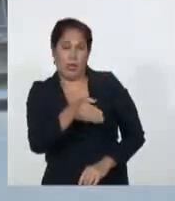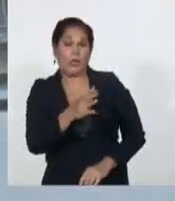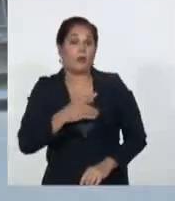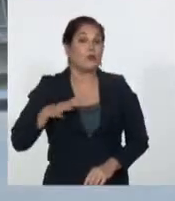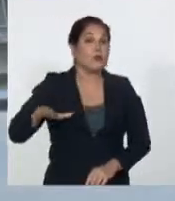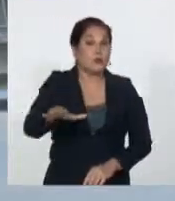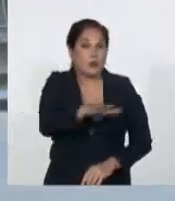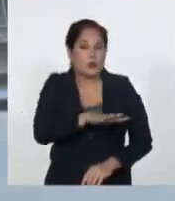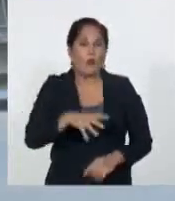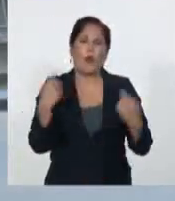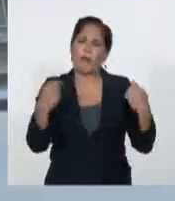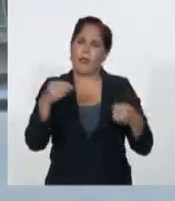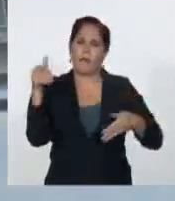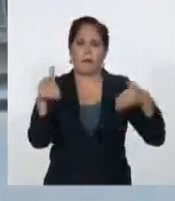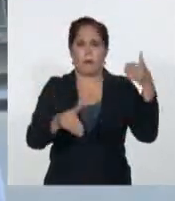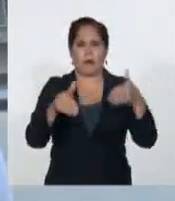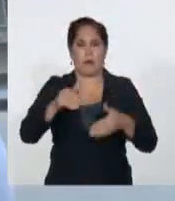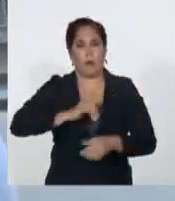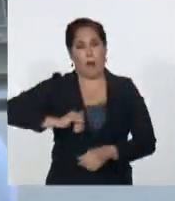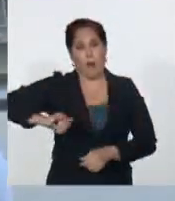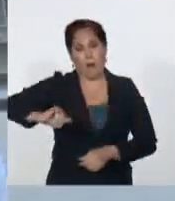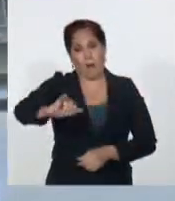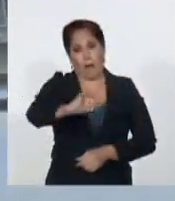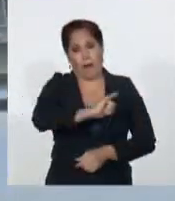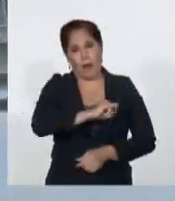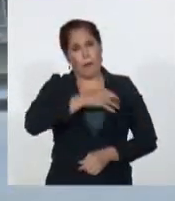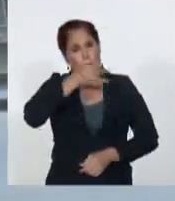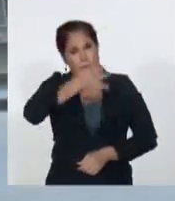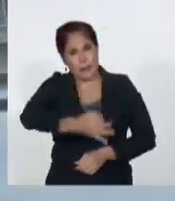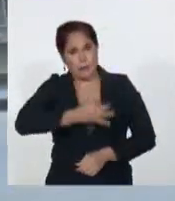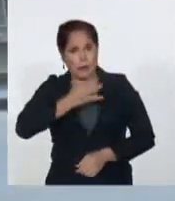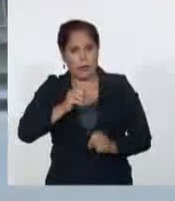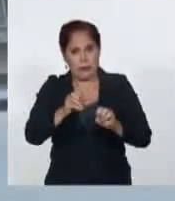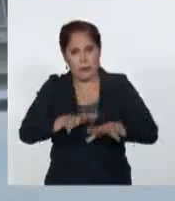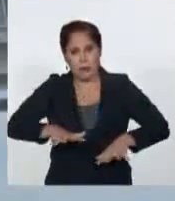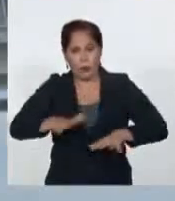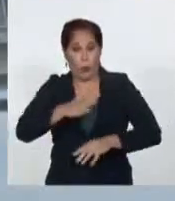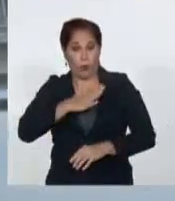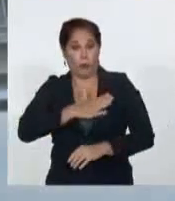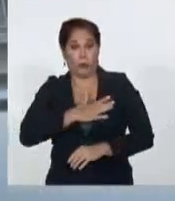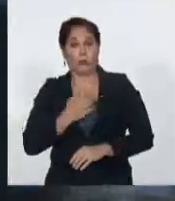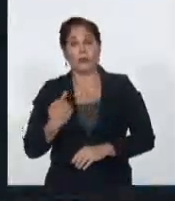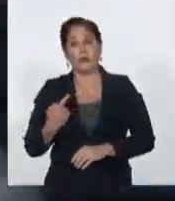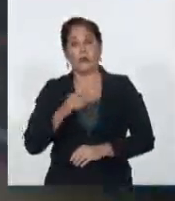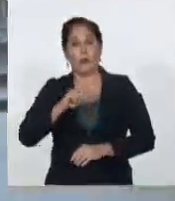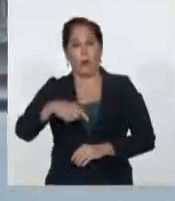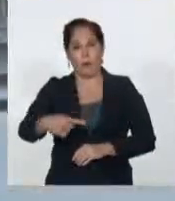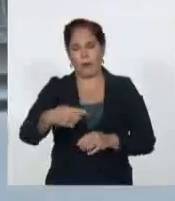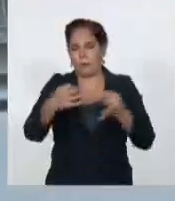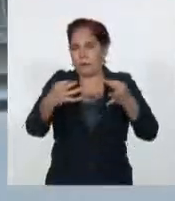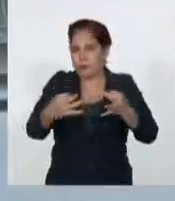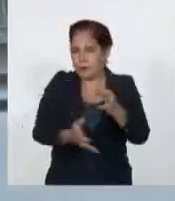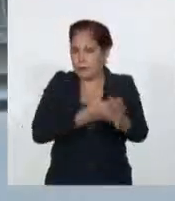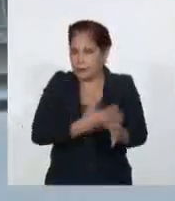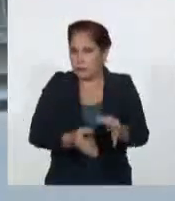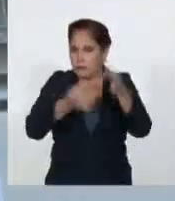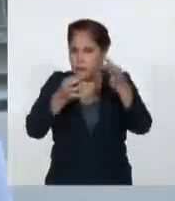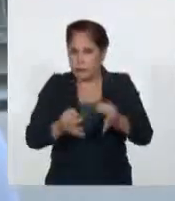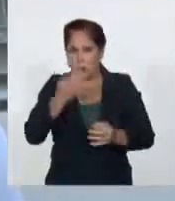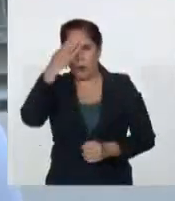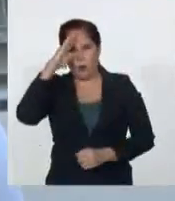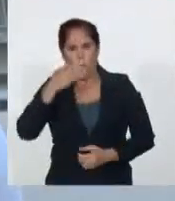que vayamos a participar en igualdad de condiciones podamos expresar nuestras opiniones nuestras realidades los retos